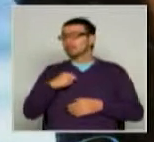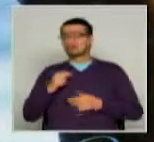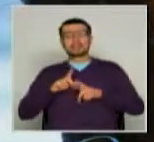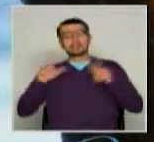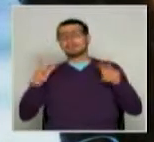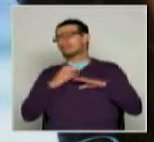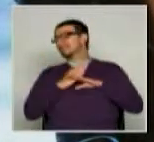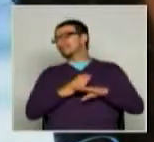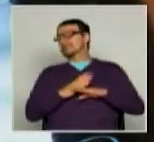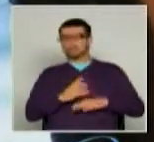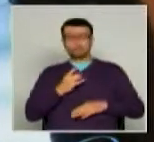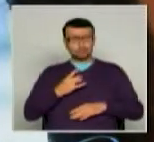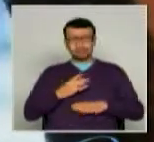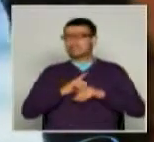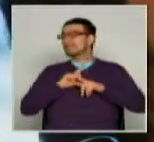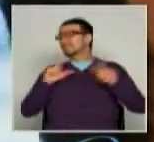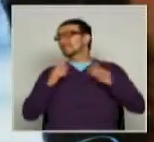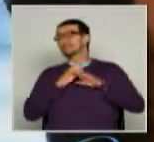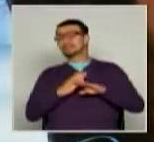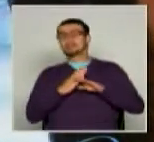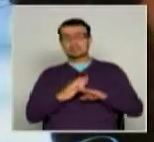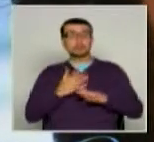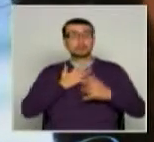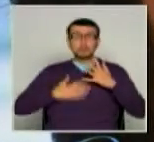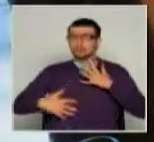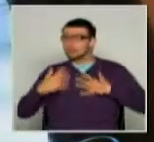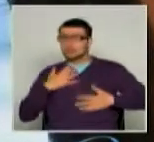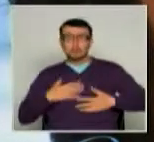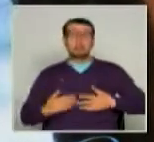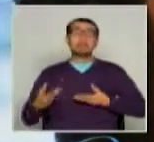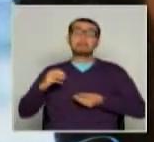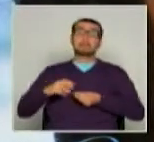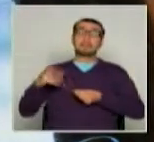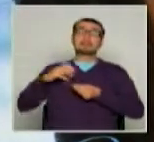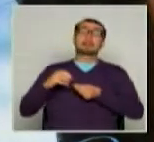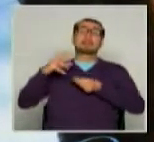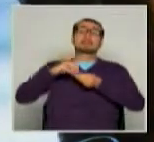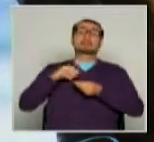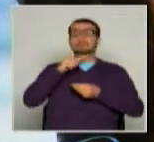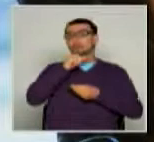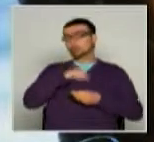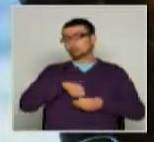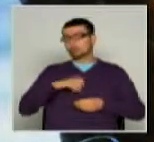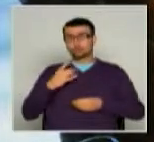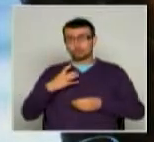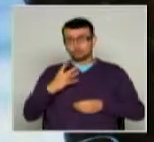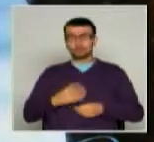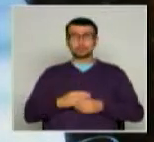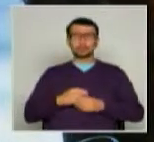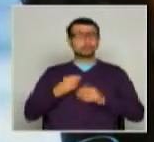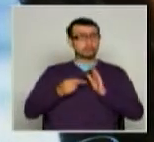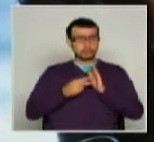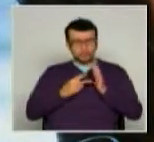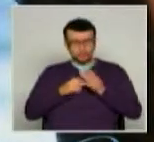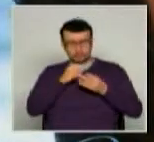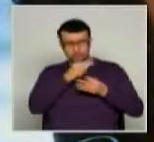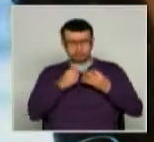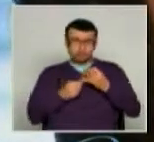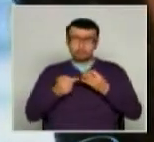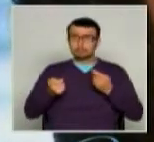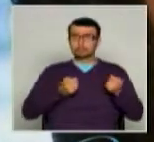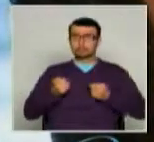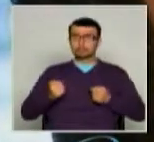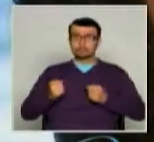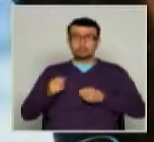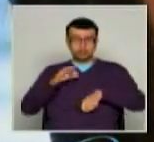dolor, y entre más ansiosos estamos frente al dolor, el dolor aumenta mucho más. Entonces trabajamos esos puntos, sostenemos esas agujitas